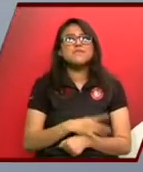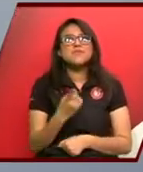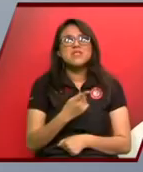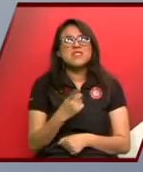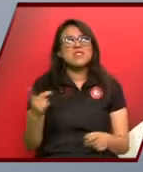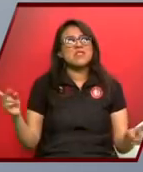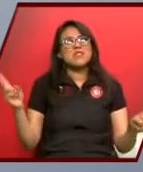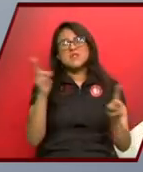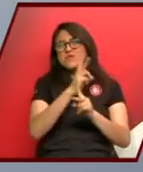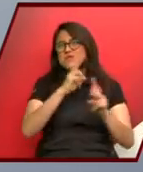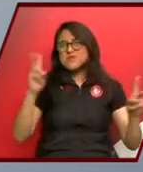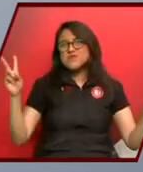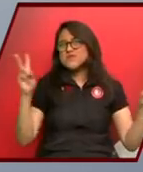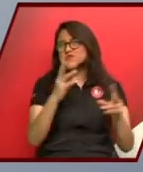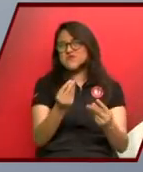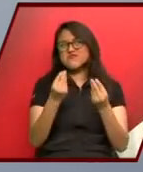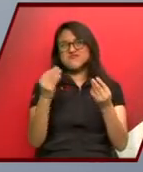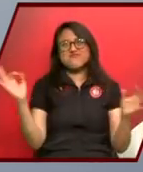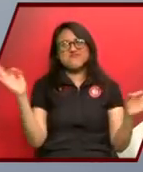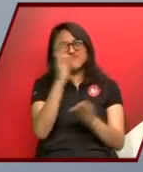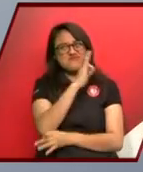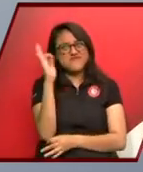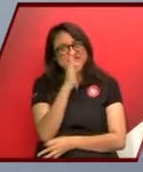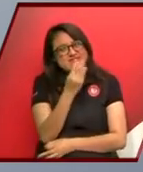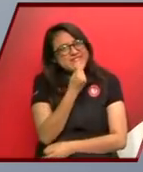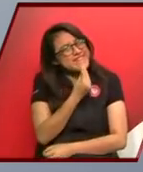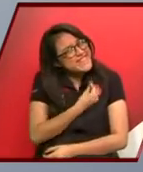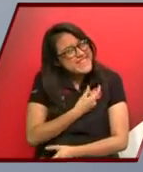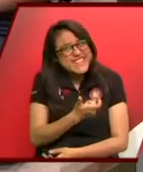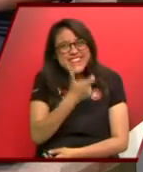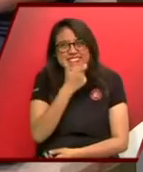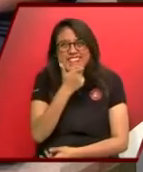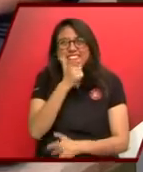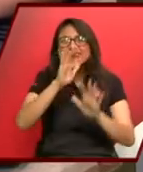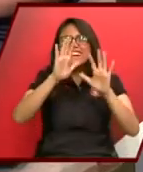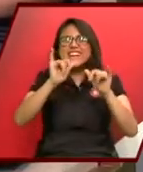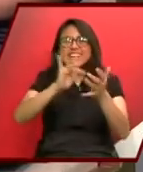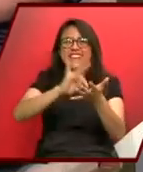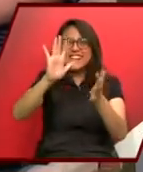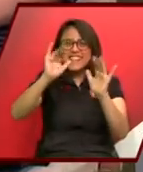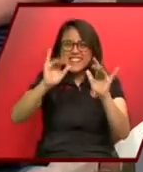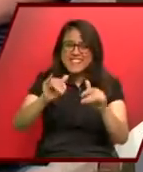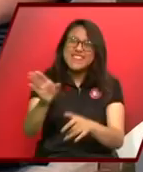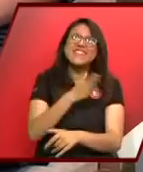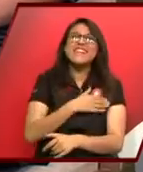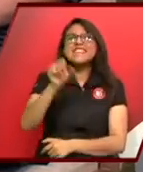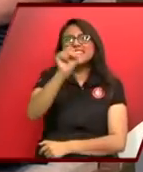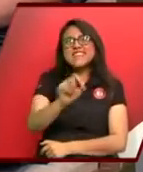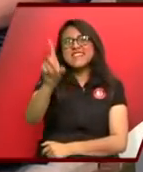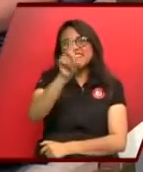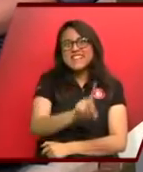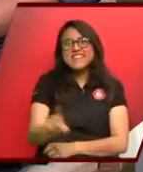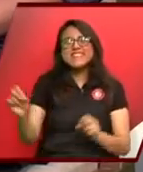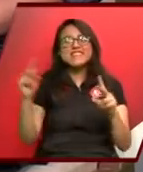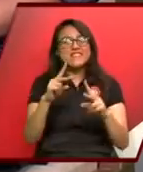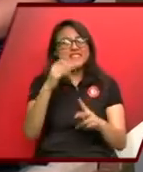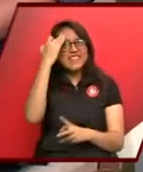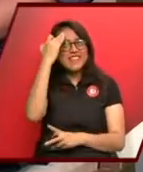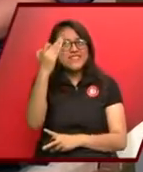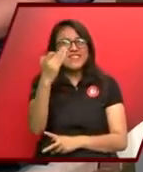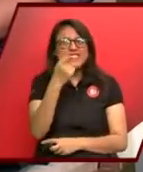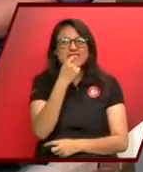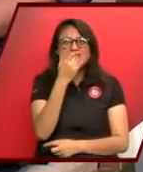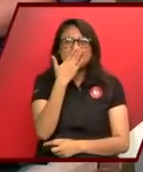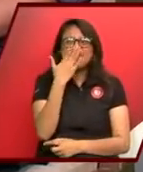ya el olor ya está bien fuerte, pero bueno, hecho. Fíjate mucho, gracias, Aline. Nos vamos, mi gracias, que te ves previo fin de semana. Sí, imagínate